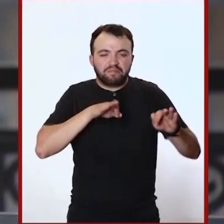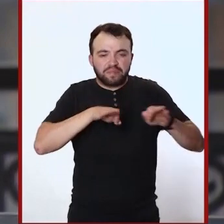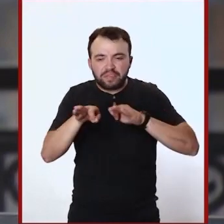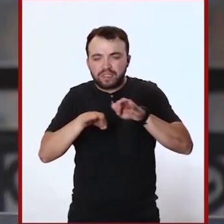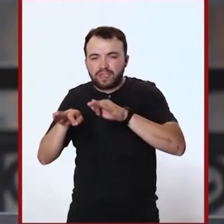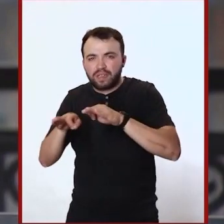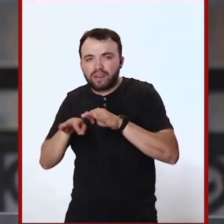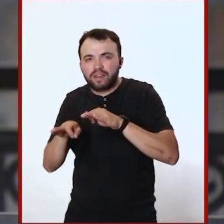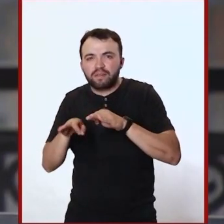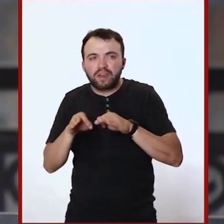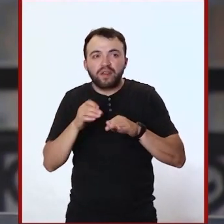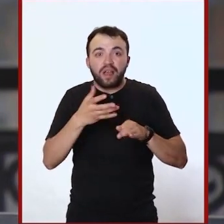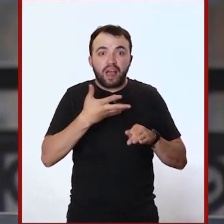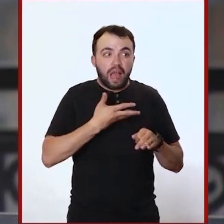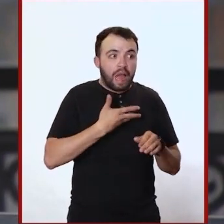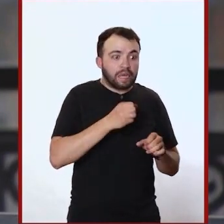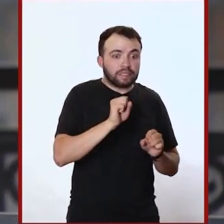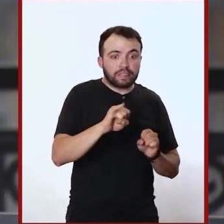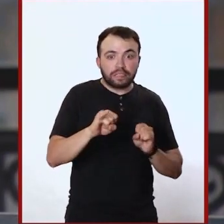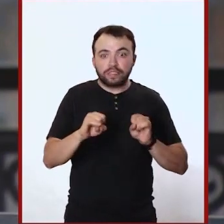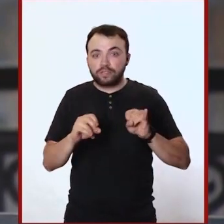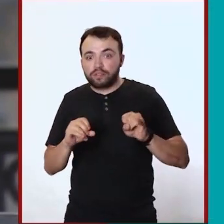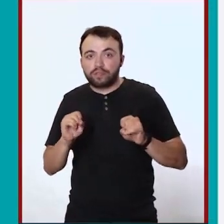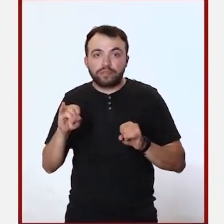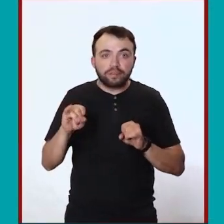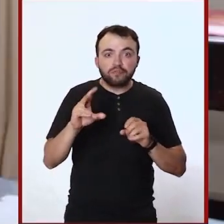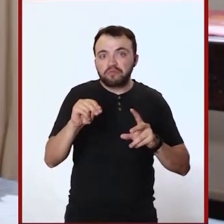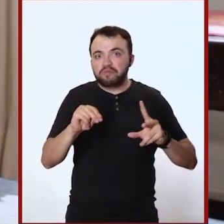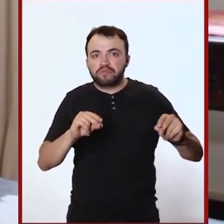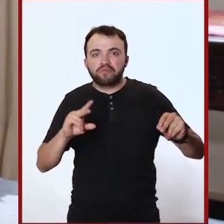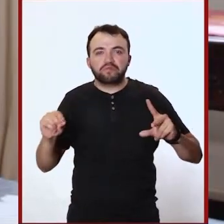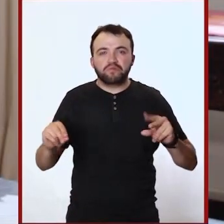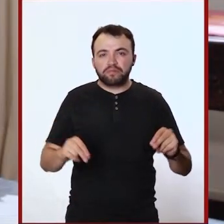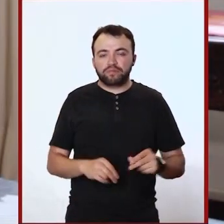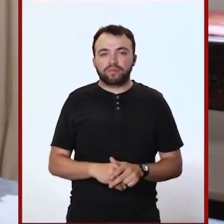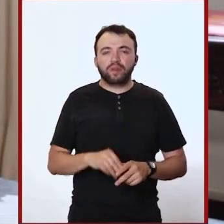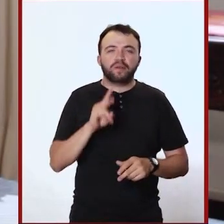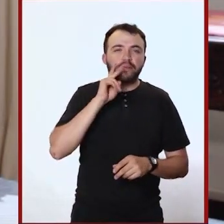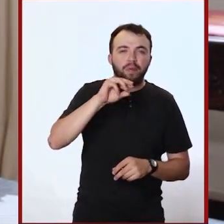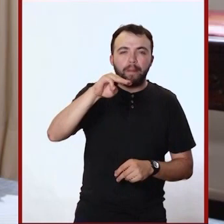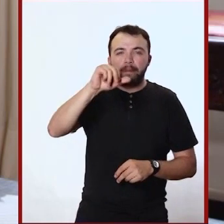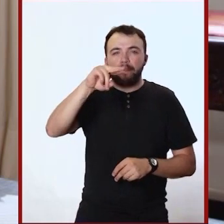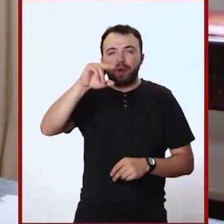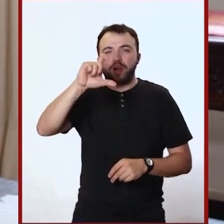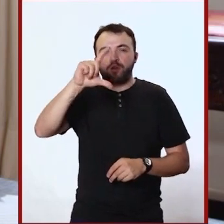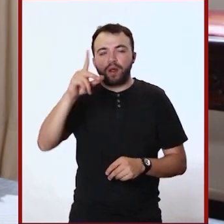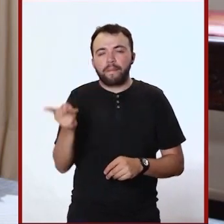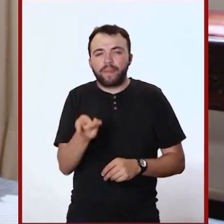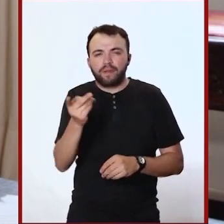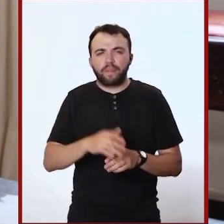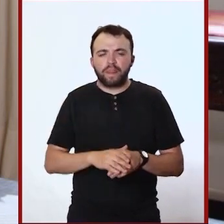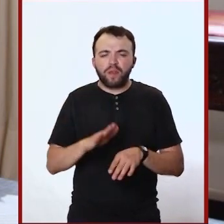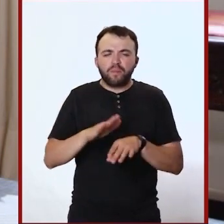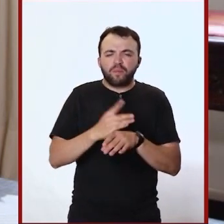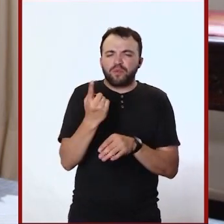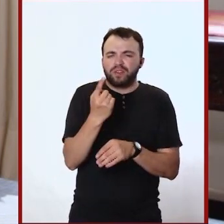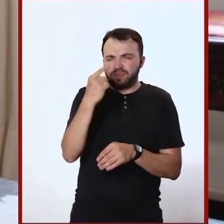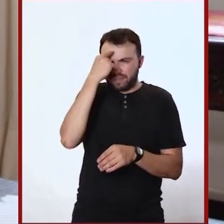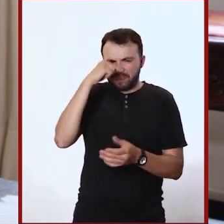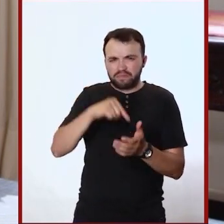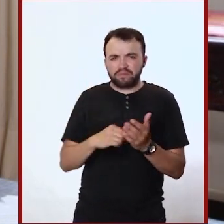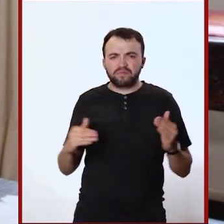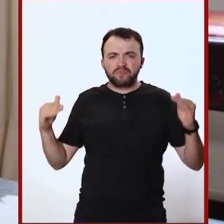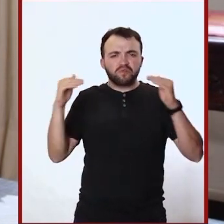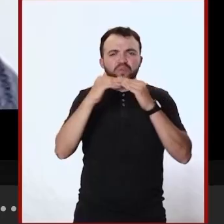con Manuel Polo a que nos resuelva estas inquietudes. ¿Por qué crees que no se ha alcanzado la igualdad entre hombres y mujeres que especifica la